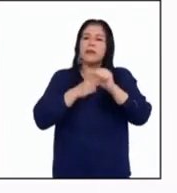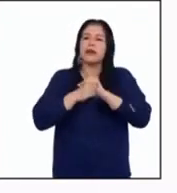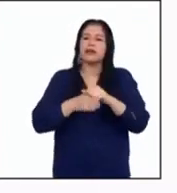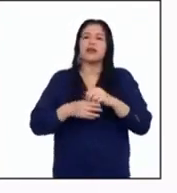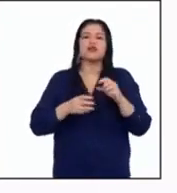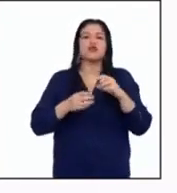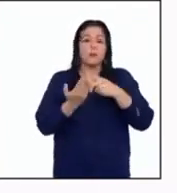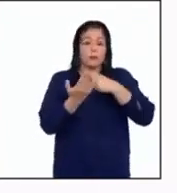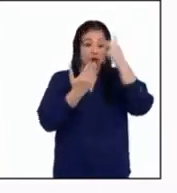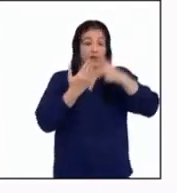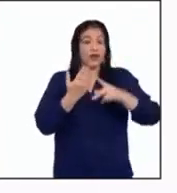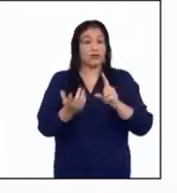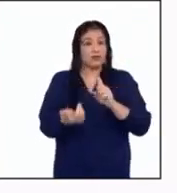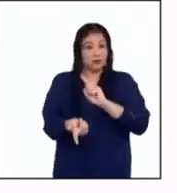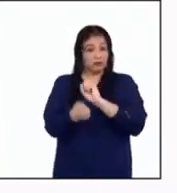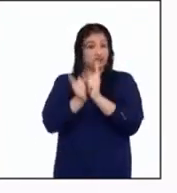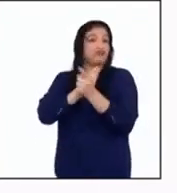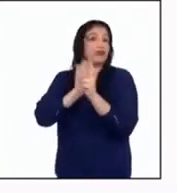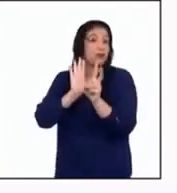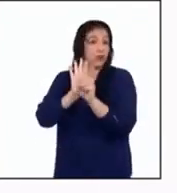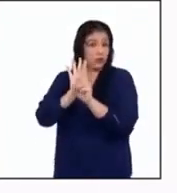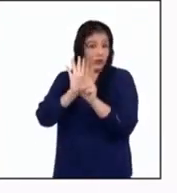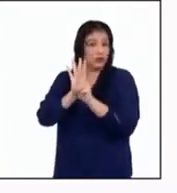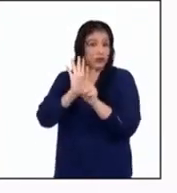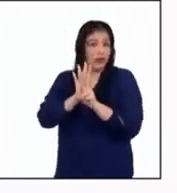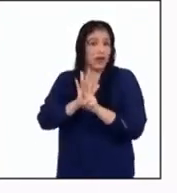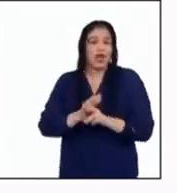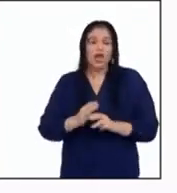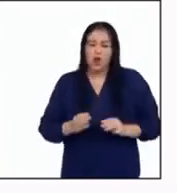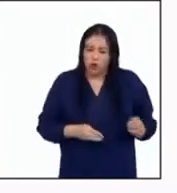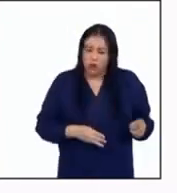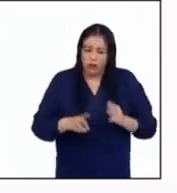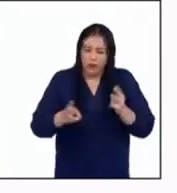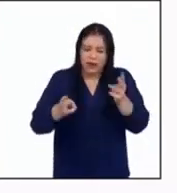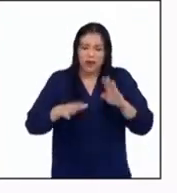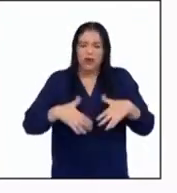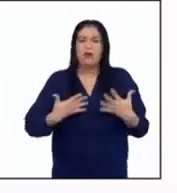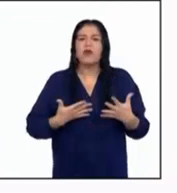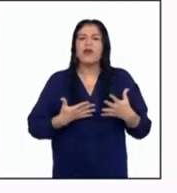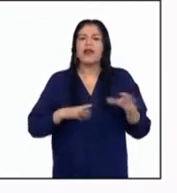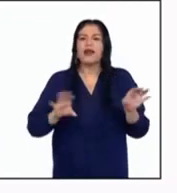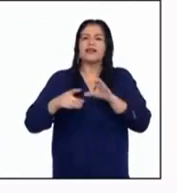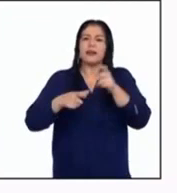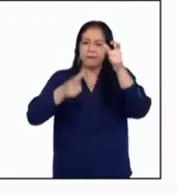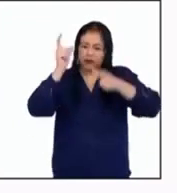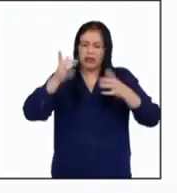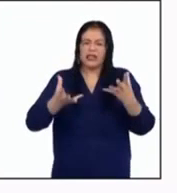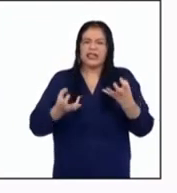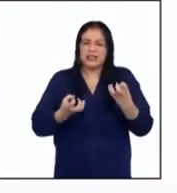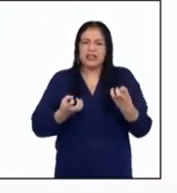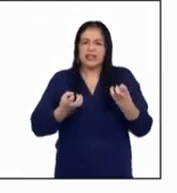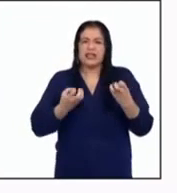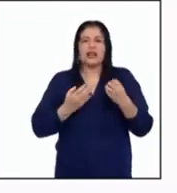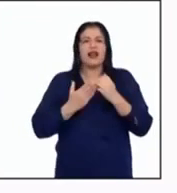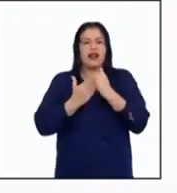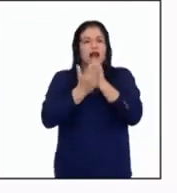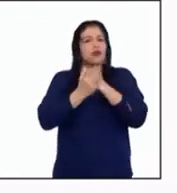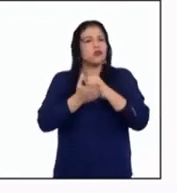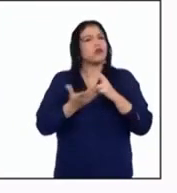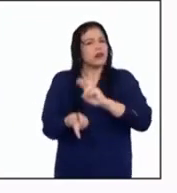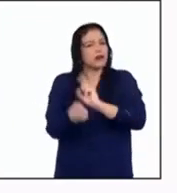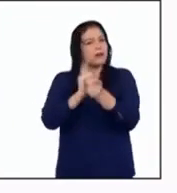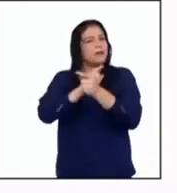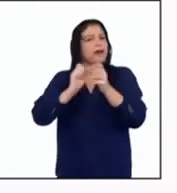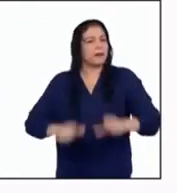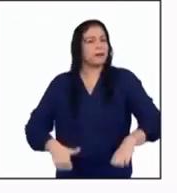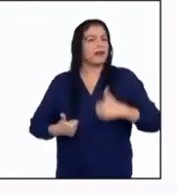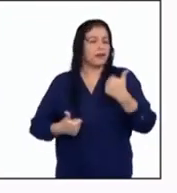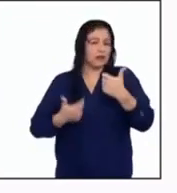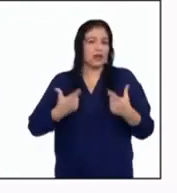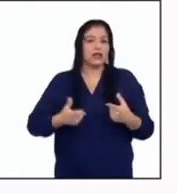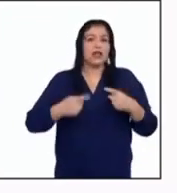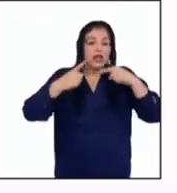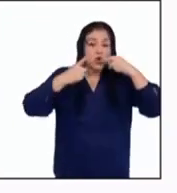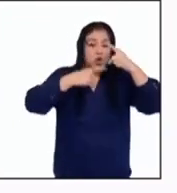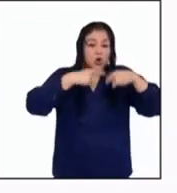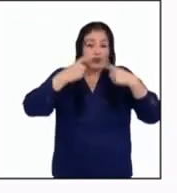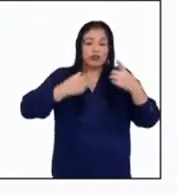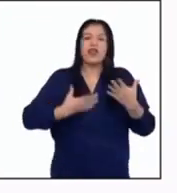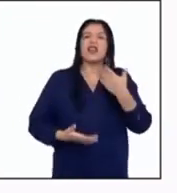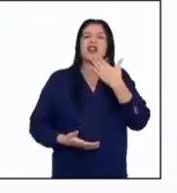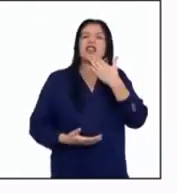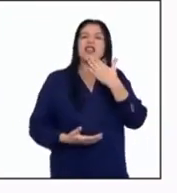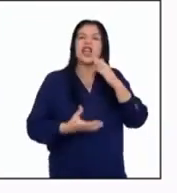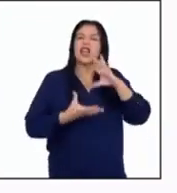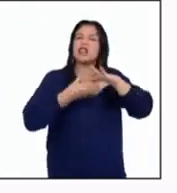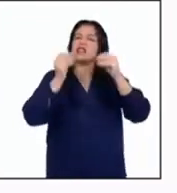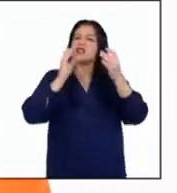voluntariado transformador como medio para lograr agentes de cambio, explicado a través de una historia, la historia